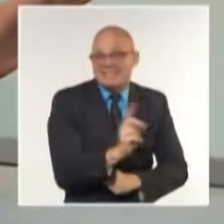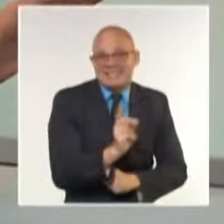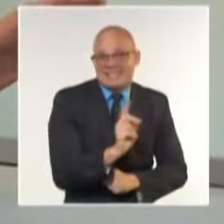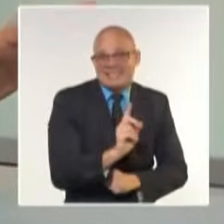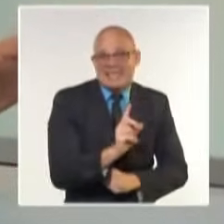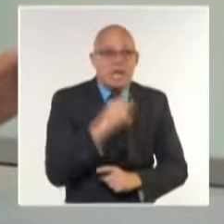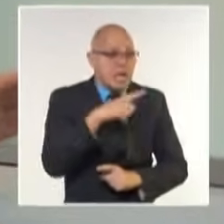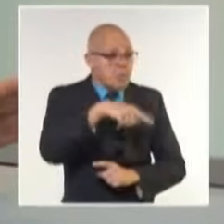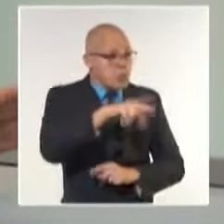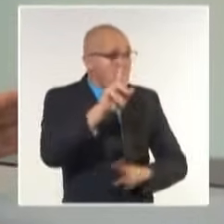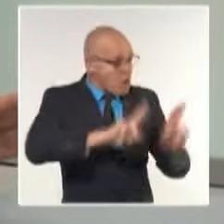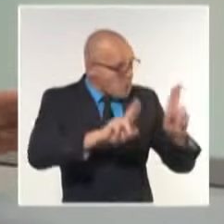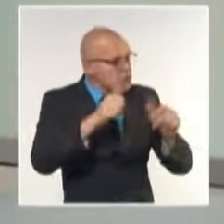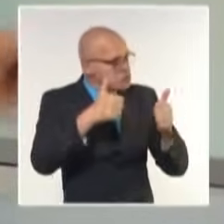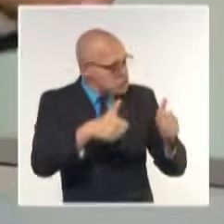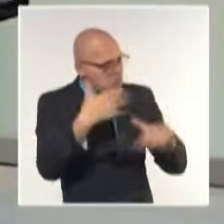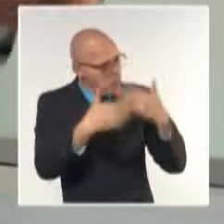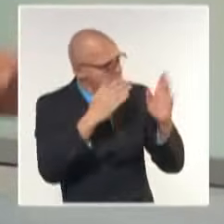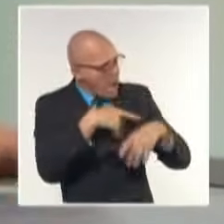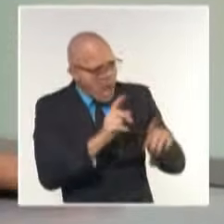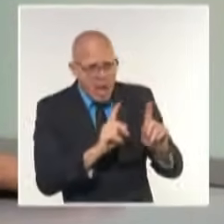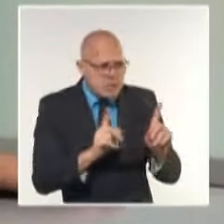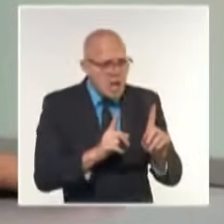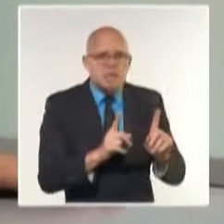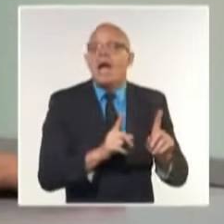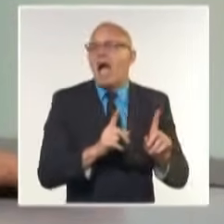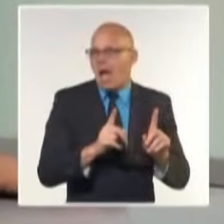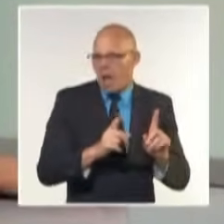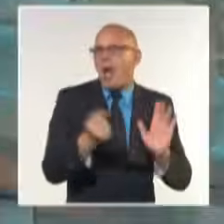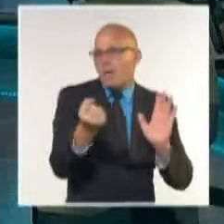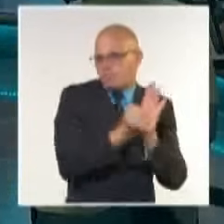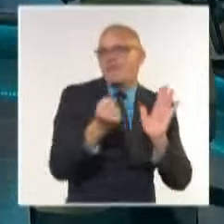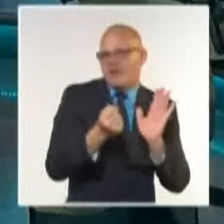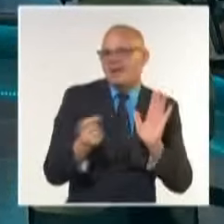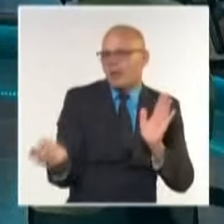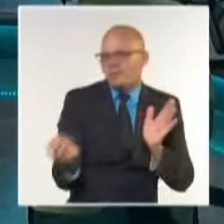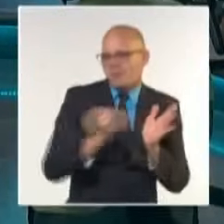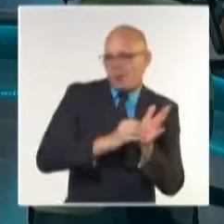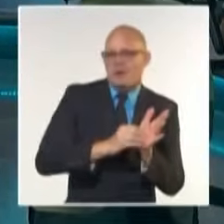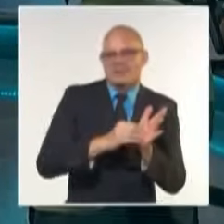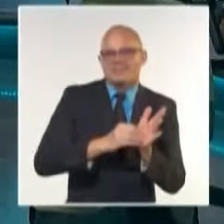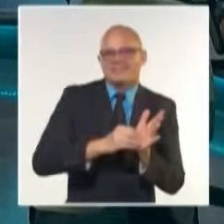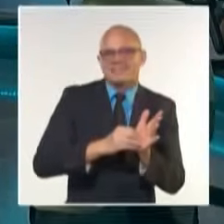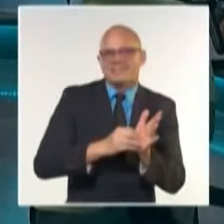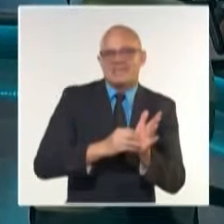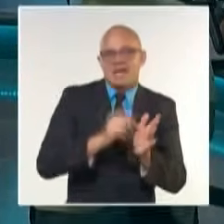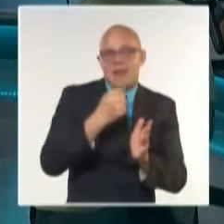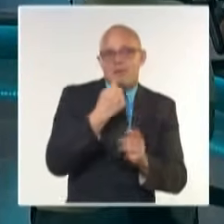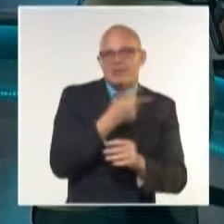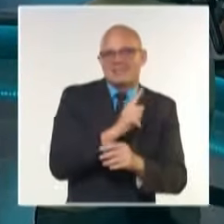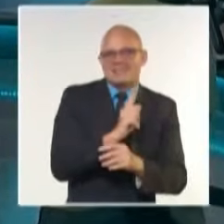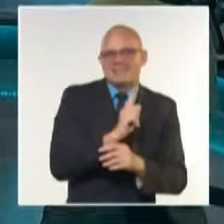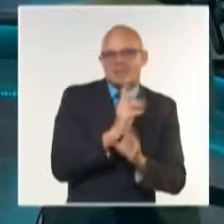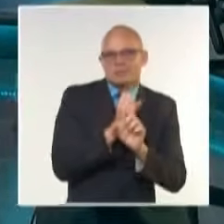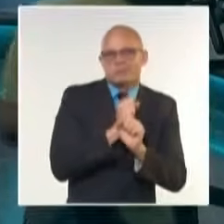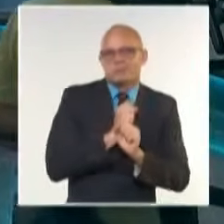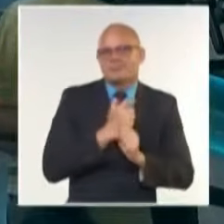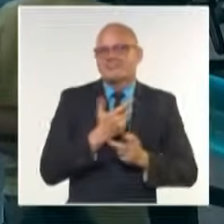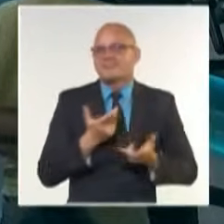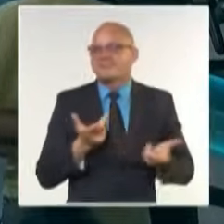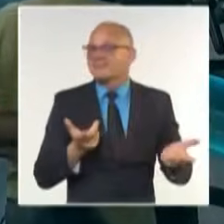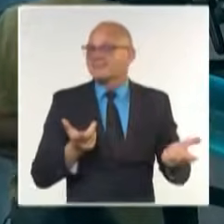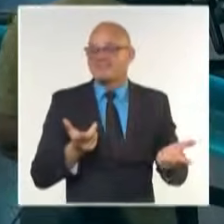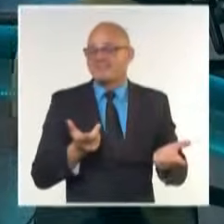¿no? Es así. Pero no es el caso. No es el caso. ¿Cuál es la visión que tienen ustedes en el ministerio que usted dirige, en el sistema empresarial, viceministro, de